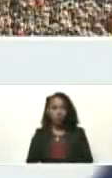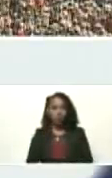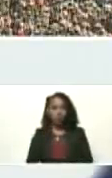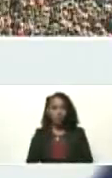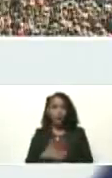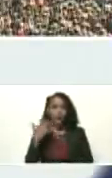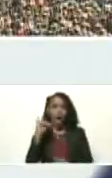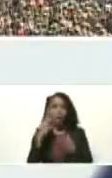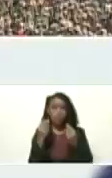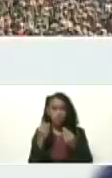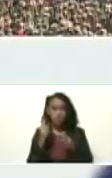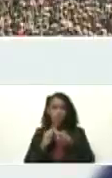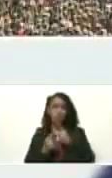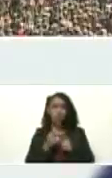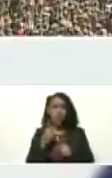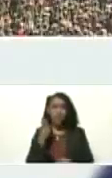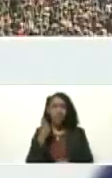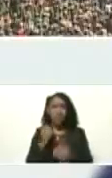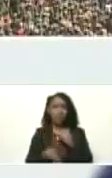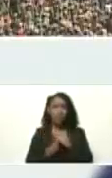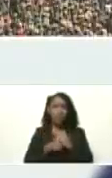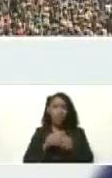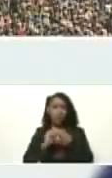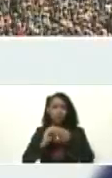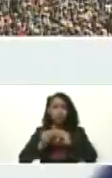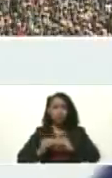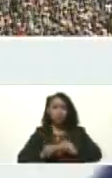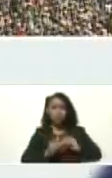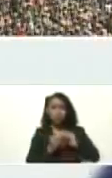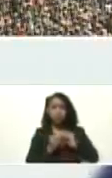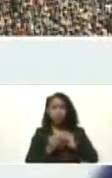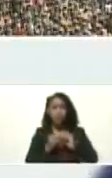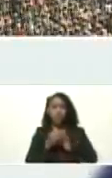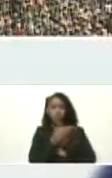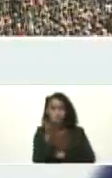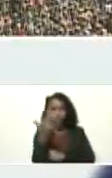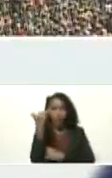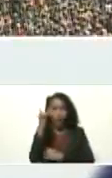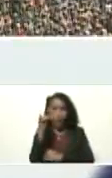Tenemos muchas cosas por hacer. Y tengan la seguridad,